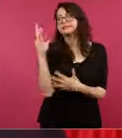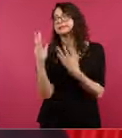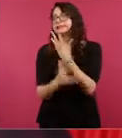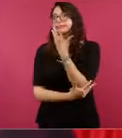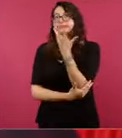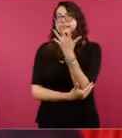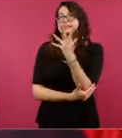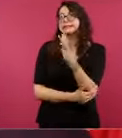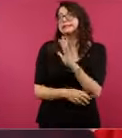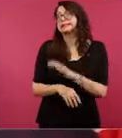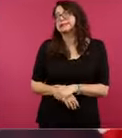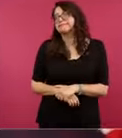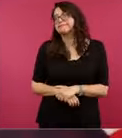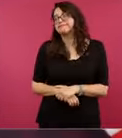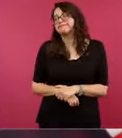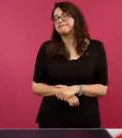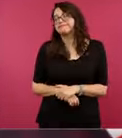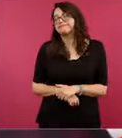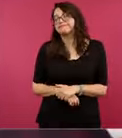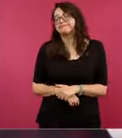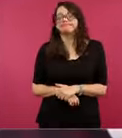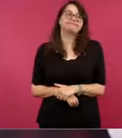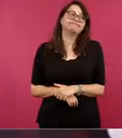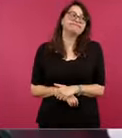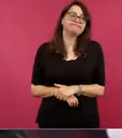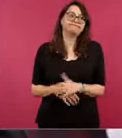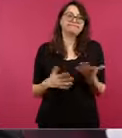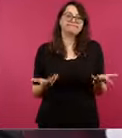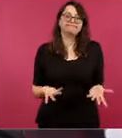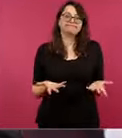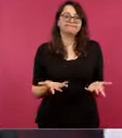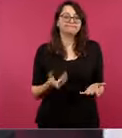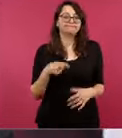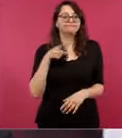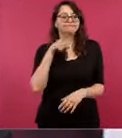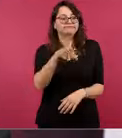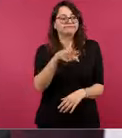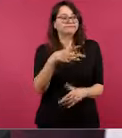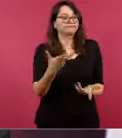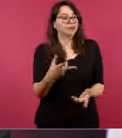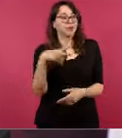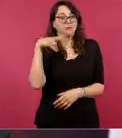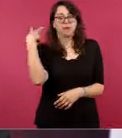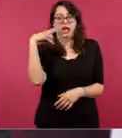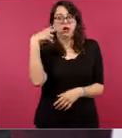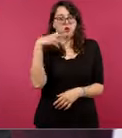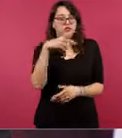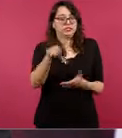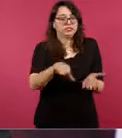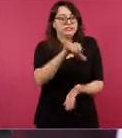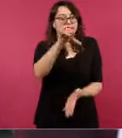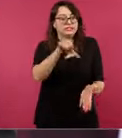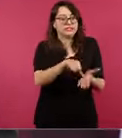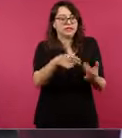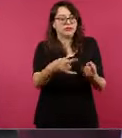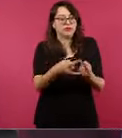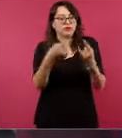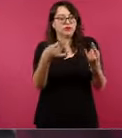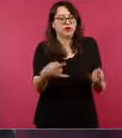de construir una torre en el centro histórico del puerto de Veracruz, un